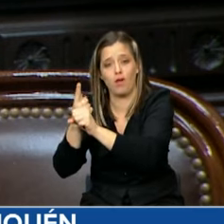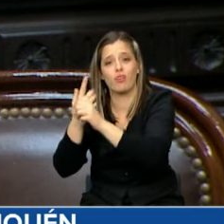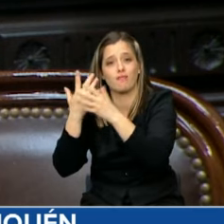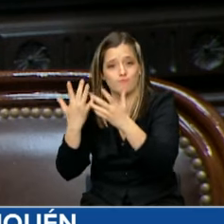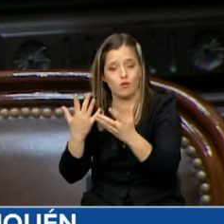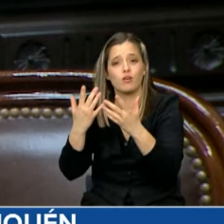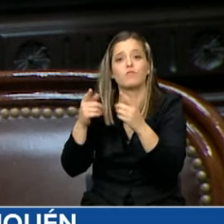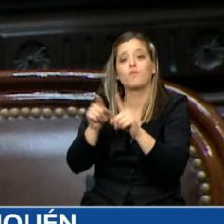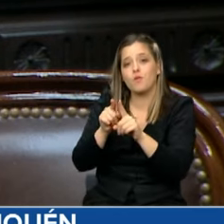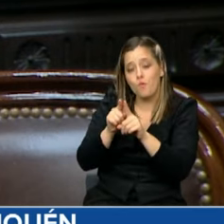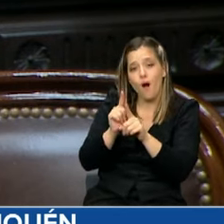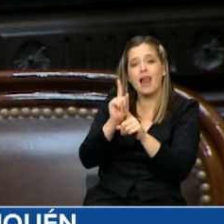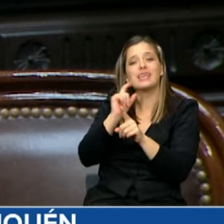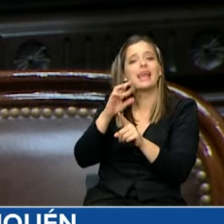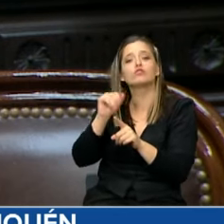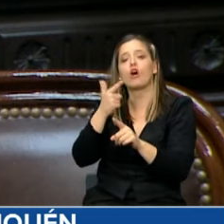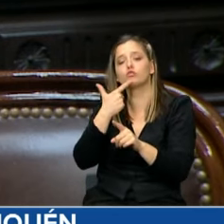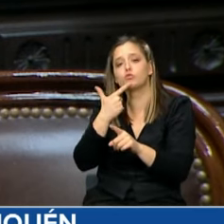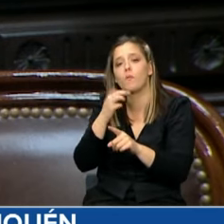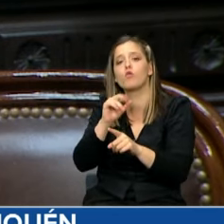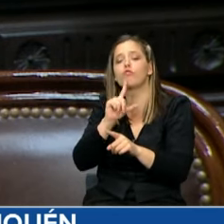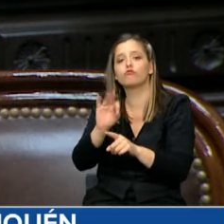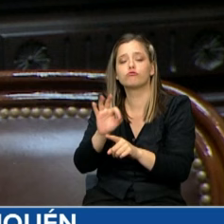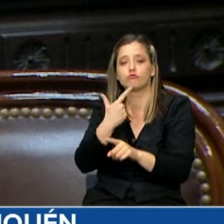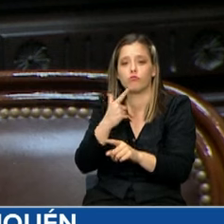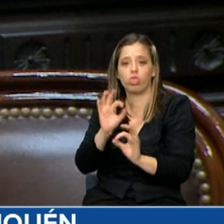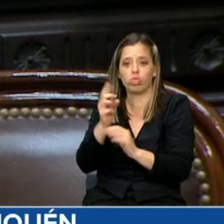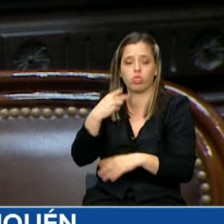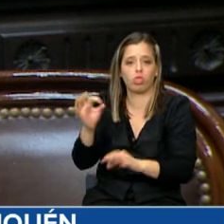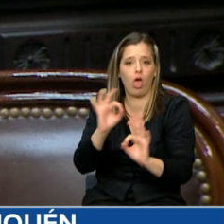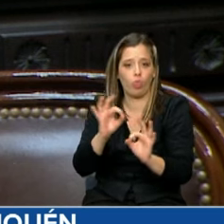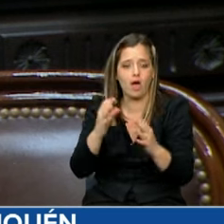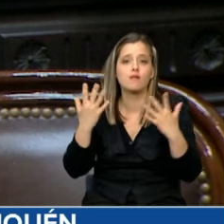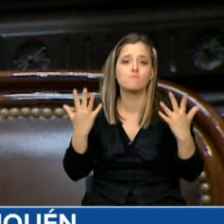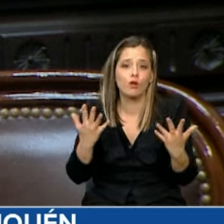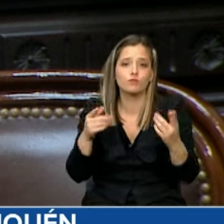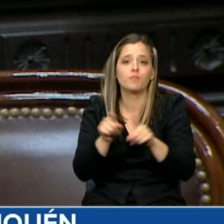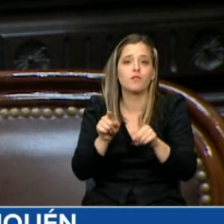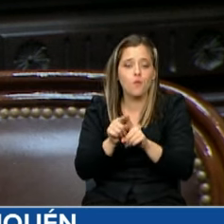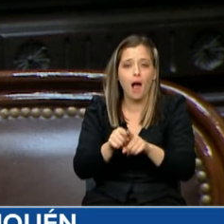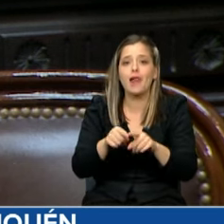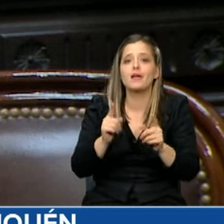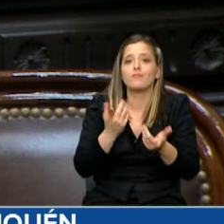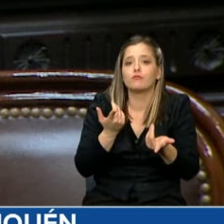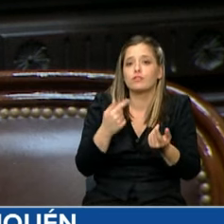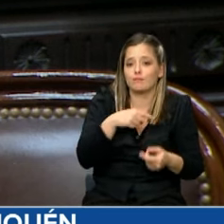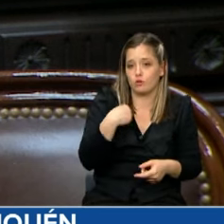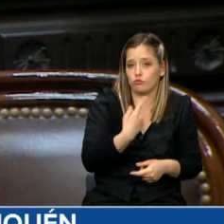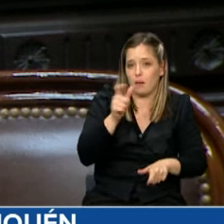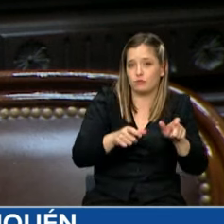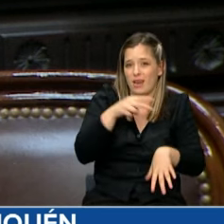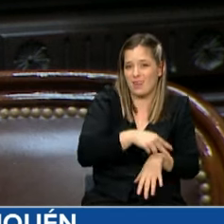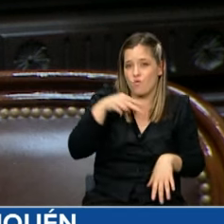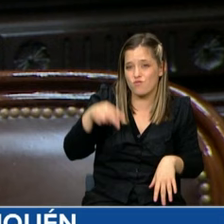sobre un neto de las retenciones que se queda también el gobierno nacional por eso en ese Solo valor los neuquinos Estamos